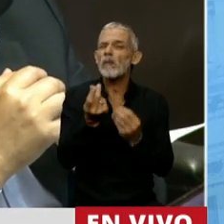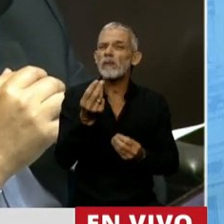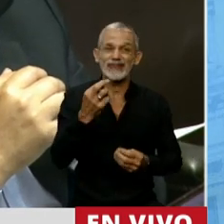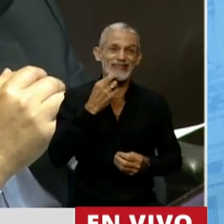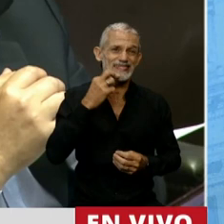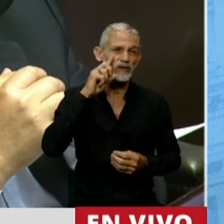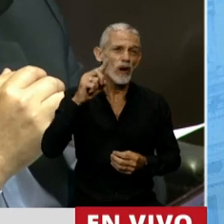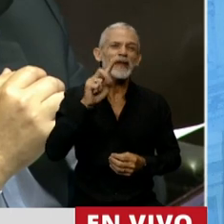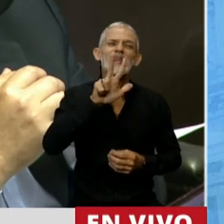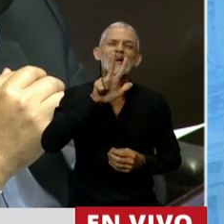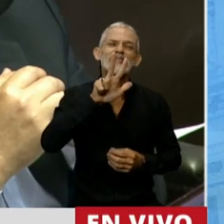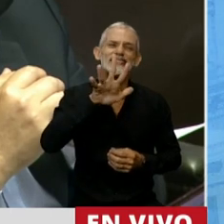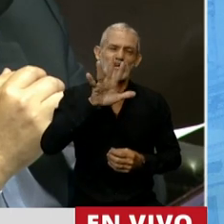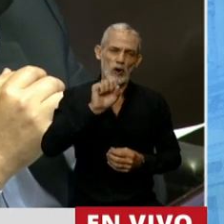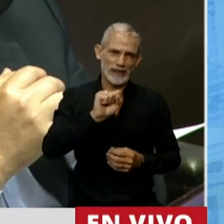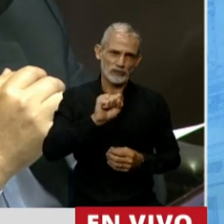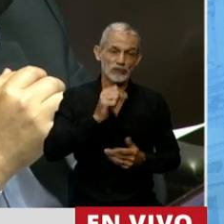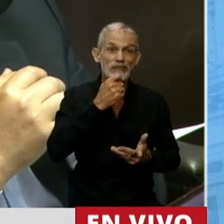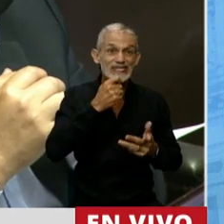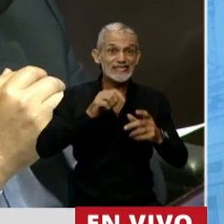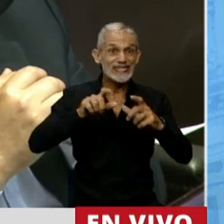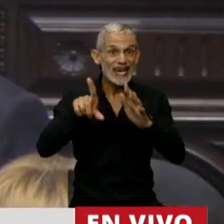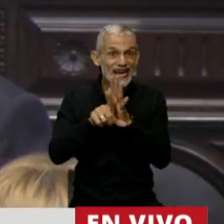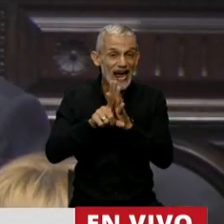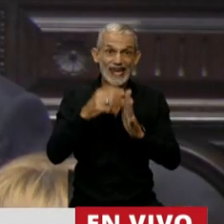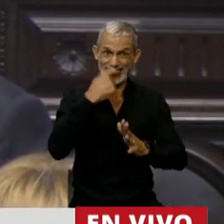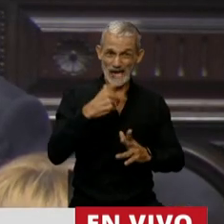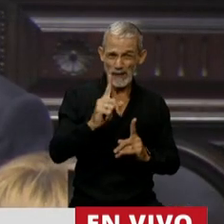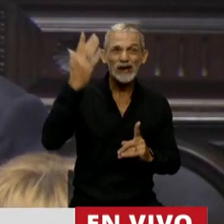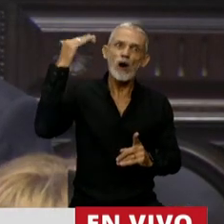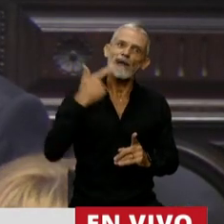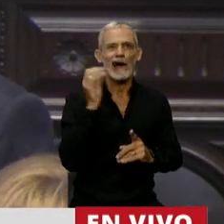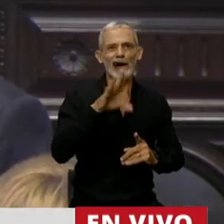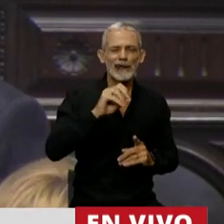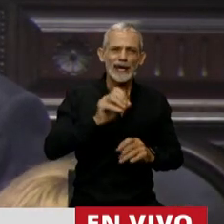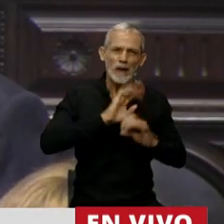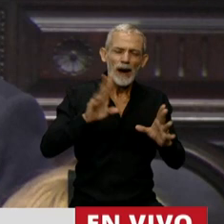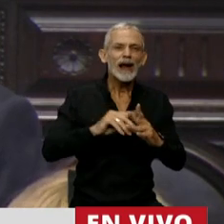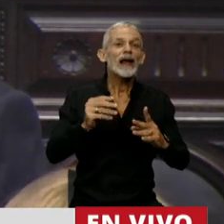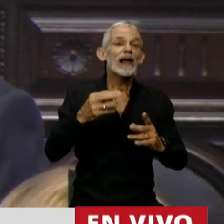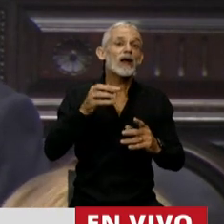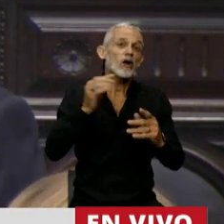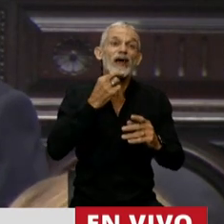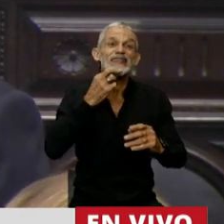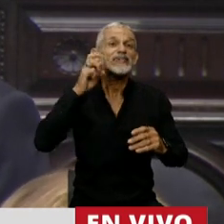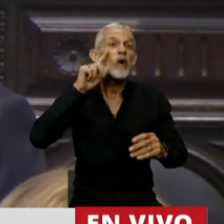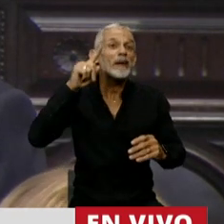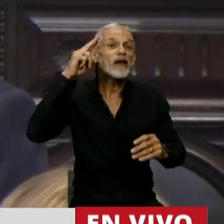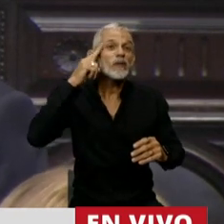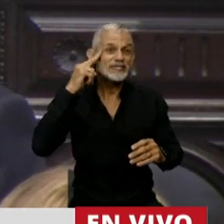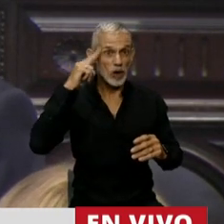19.035 pesos. Si se aplicara la ley de Macri, aquella que tanto critican, cobrarían